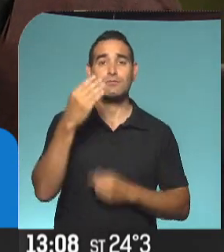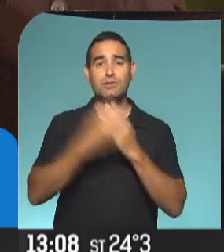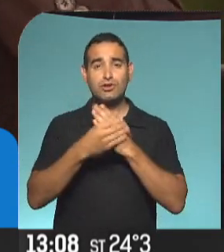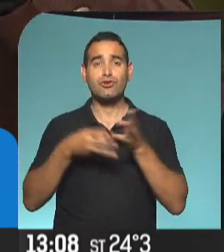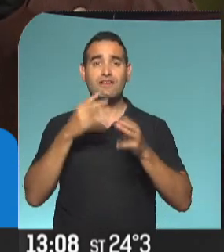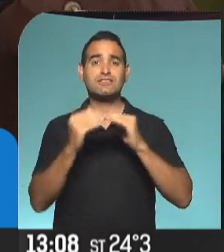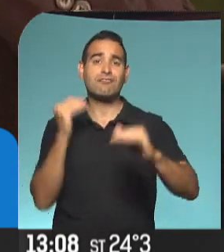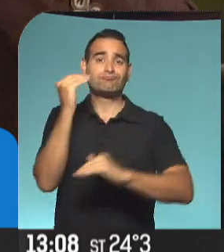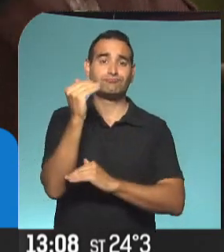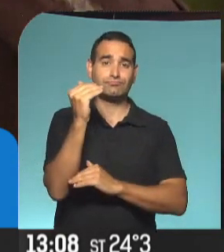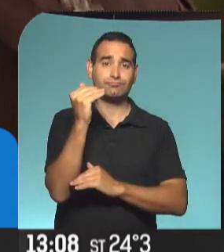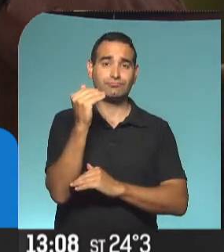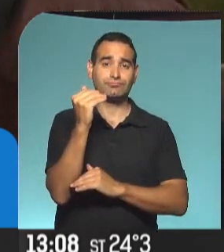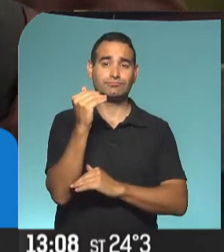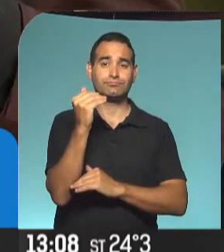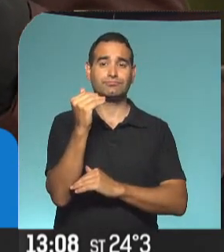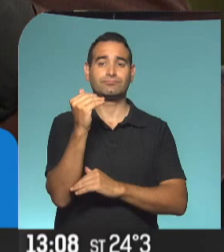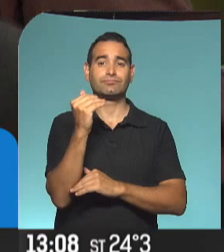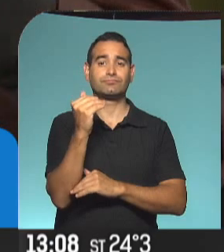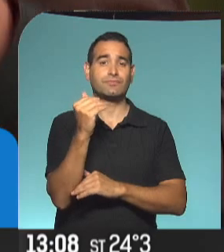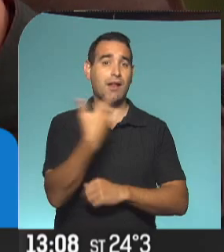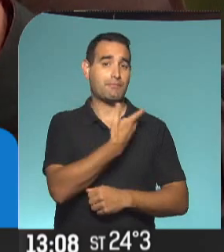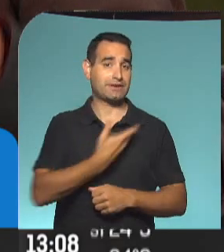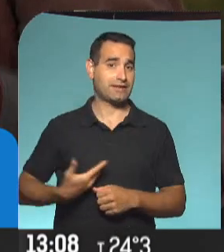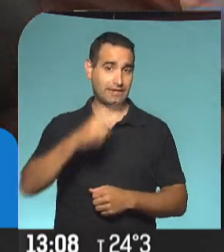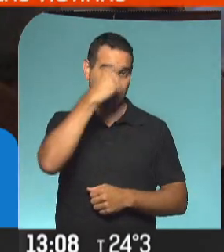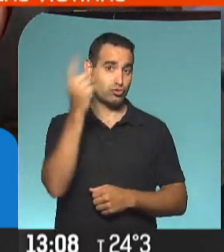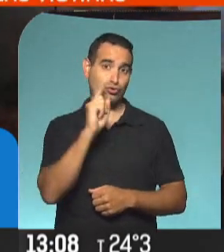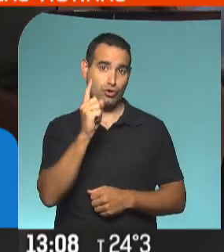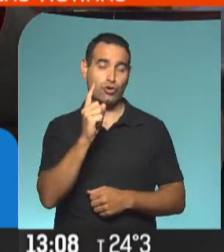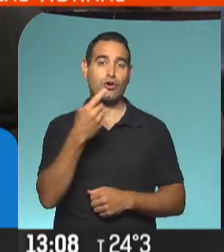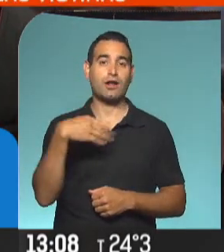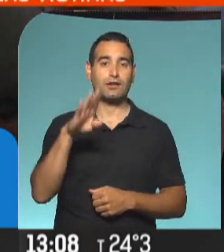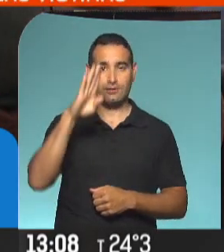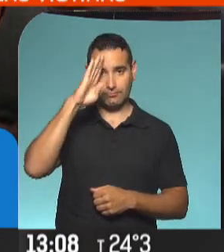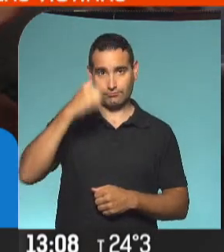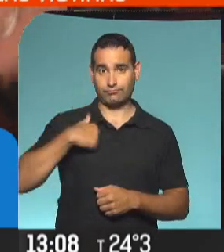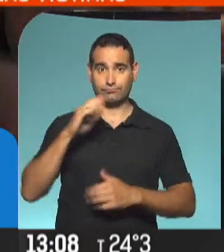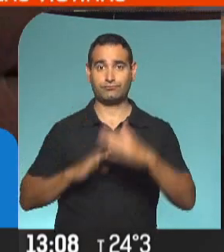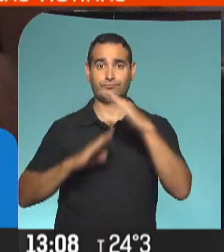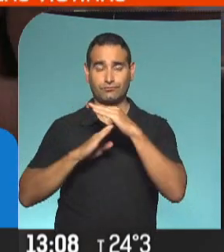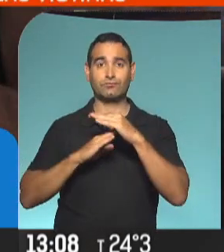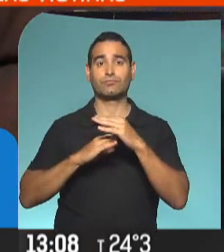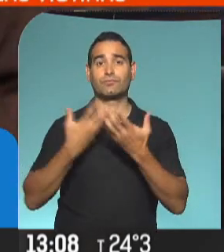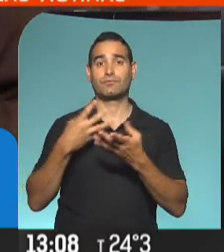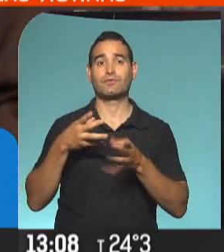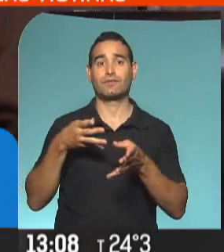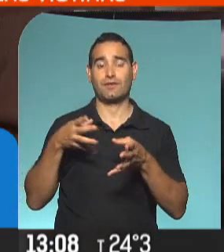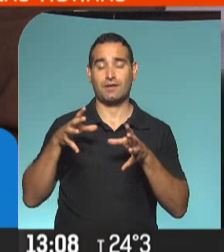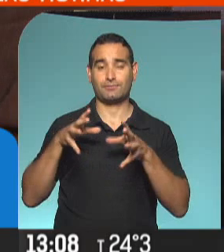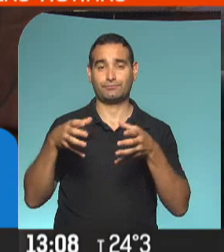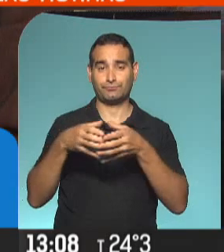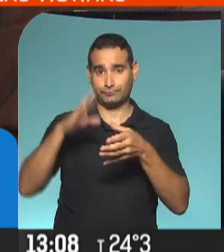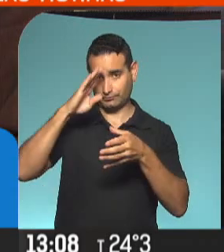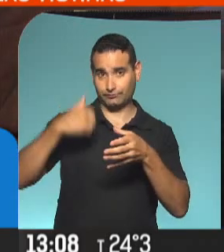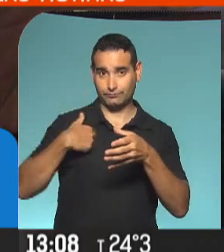Defensa? No en este caso presidente de la Nación, sino al comandante en jefe de las Fuerzas Armadas, que curiosamente también es